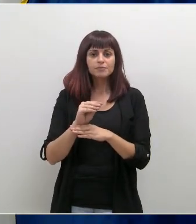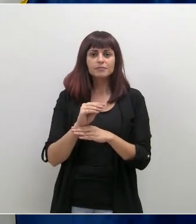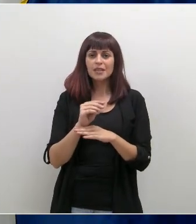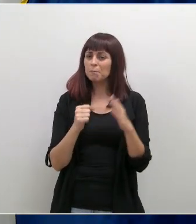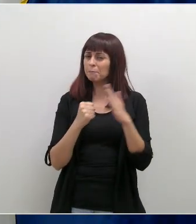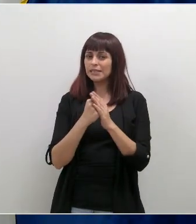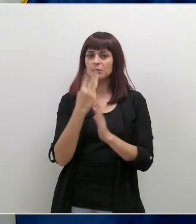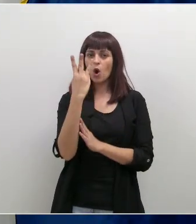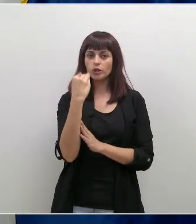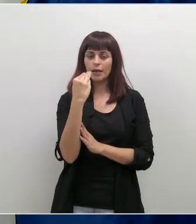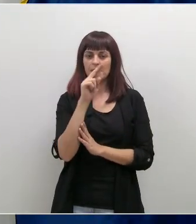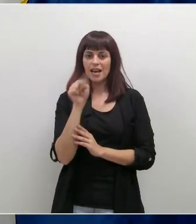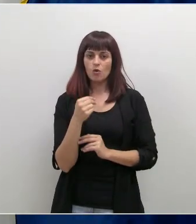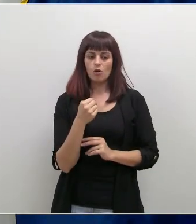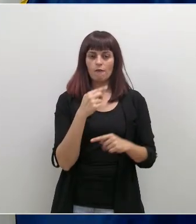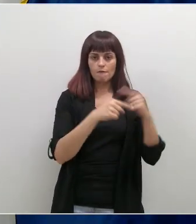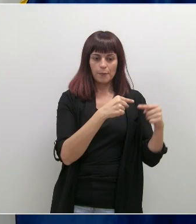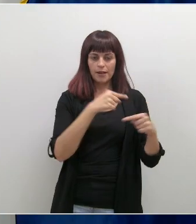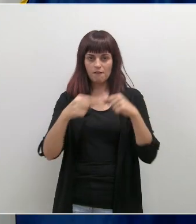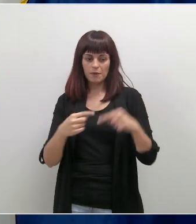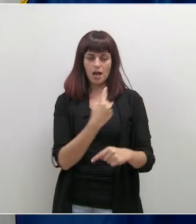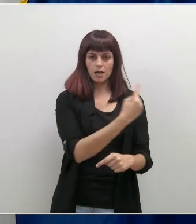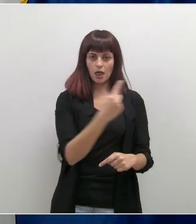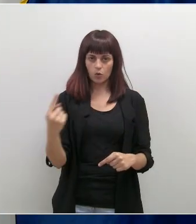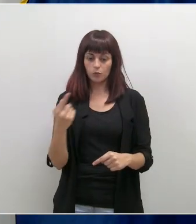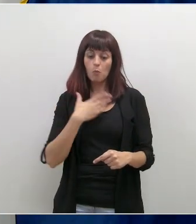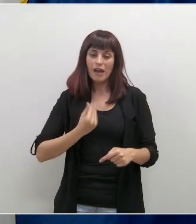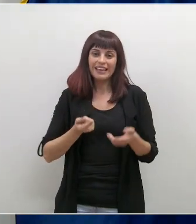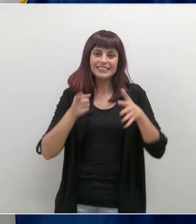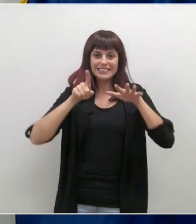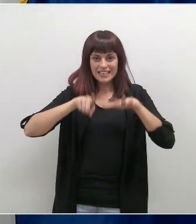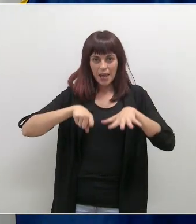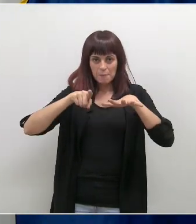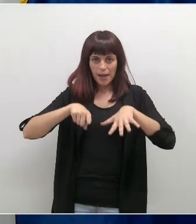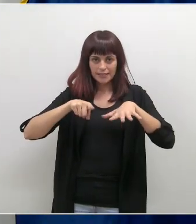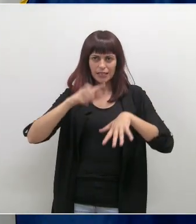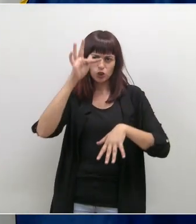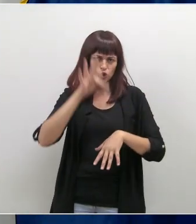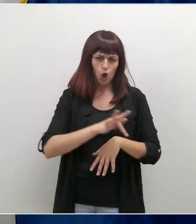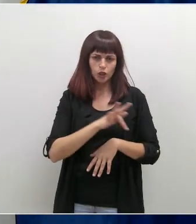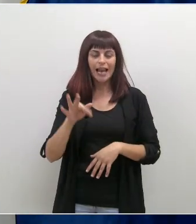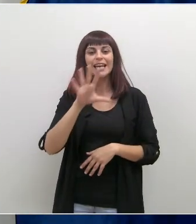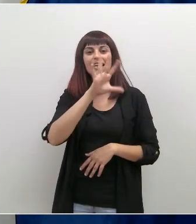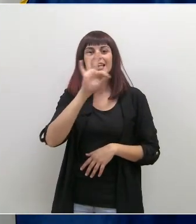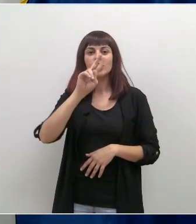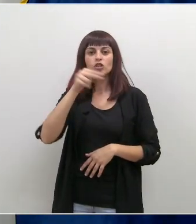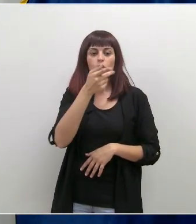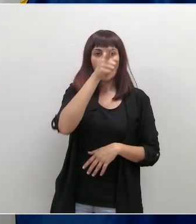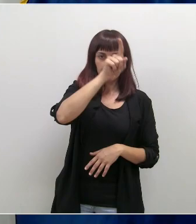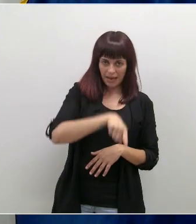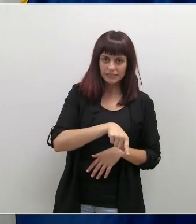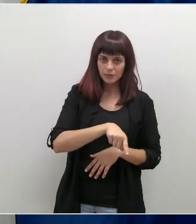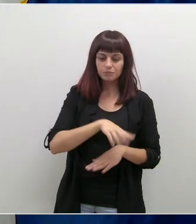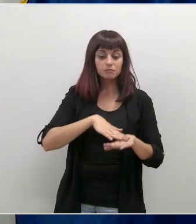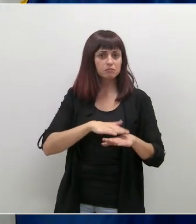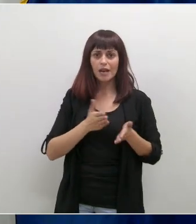3.000 euros, que se extiende en un plazo de 6 meses con una cuantía de hasta 500 euros al mes para